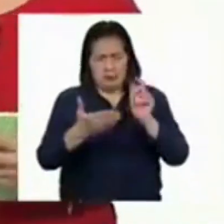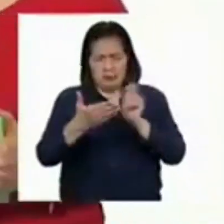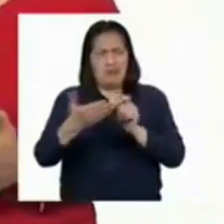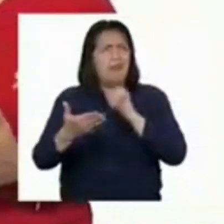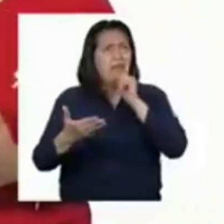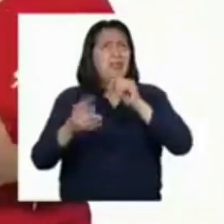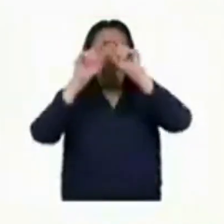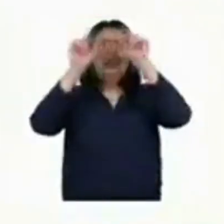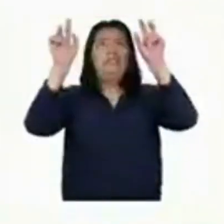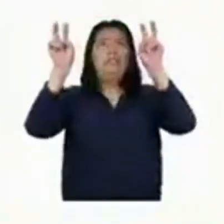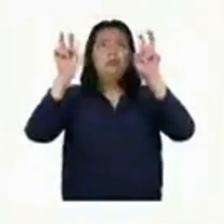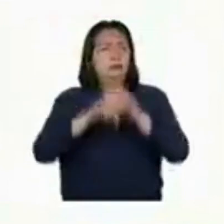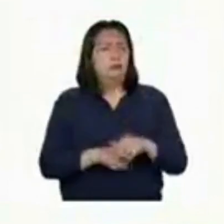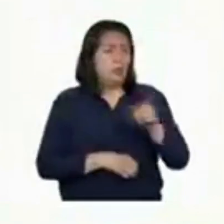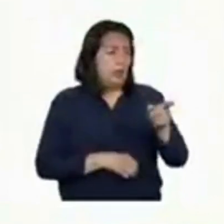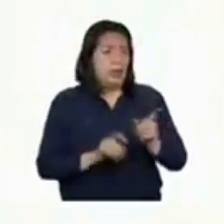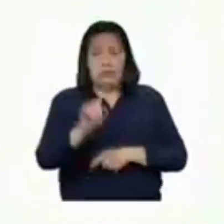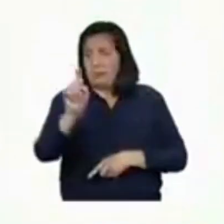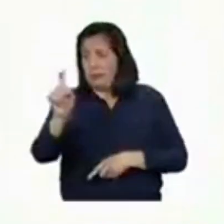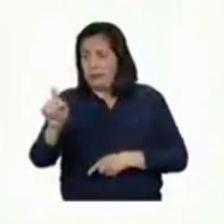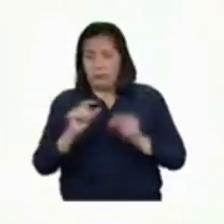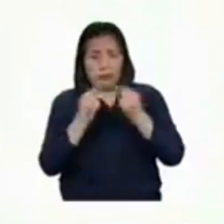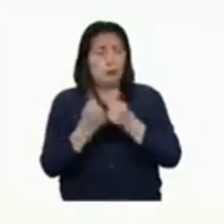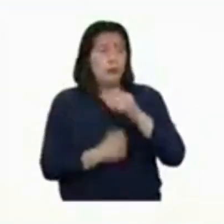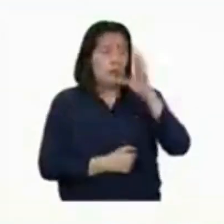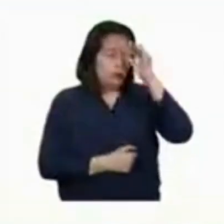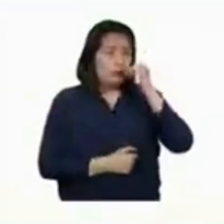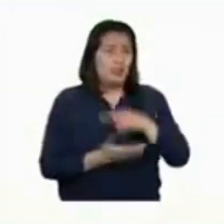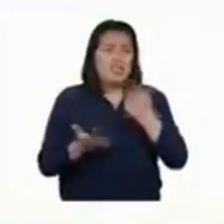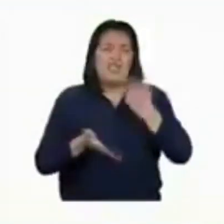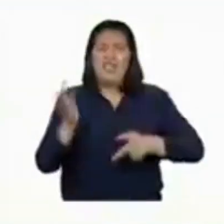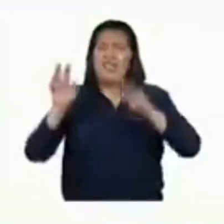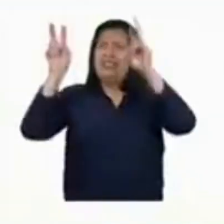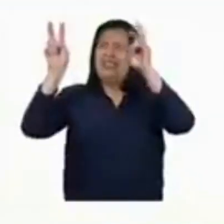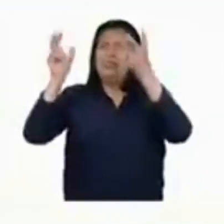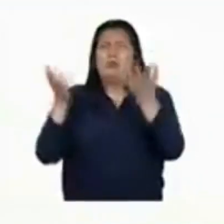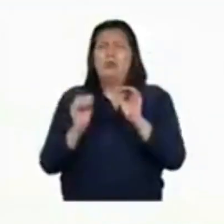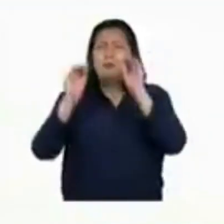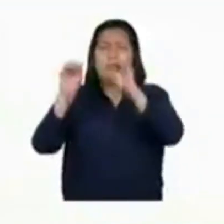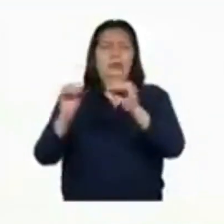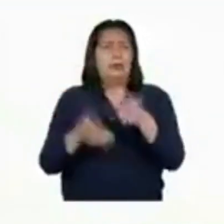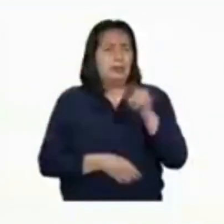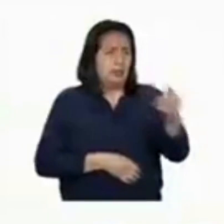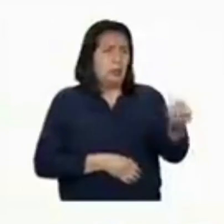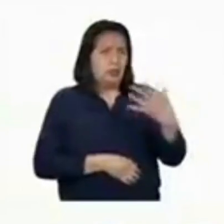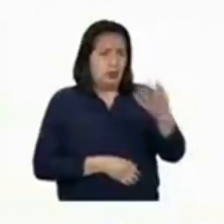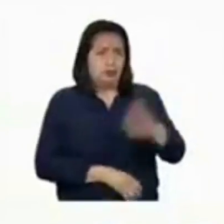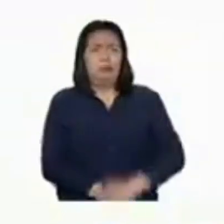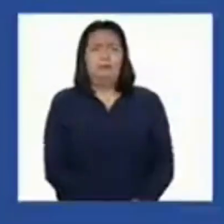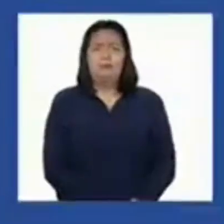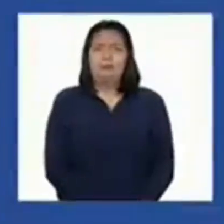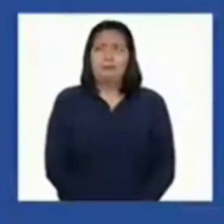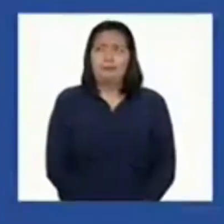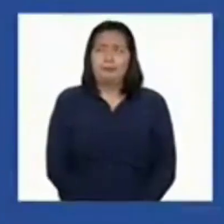le falta el título. Les preguntamos a un grupo de chicas y chicos sobre qué título le pondrían y esto fue lo que nos